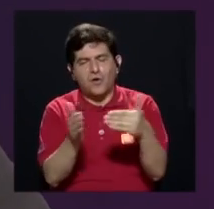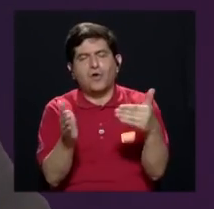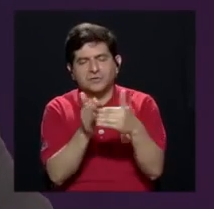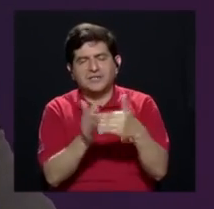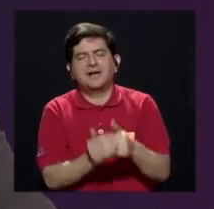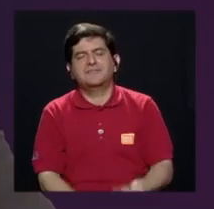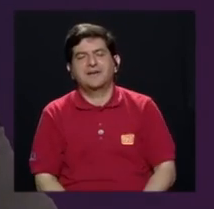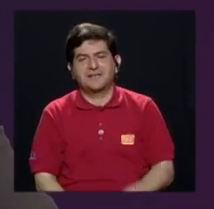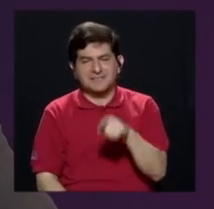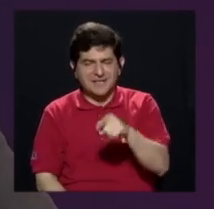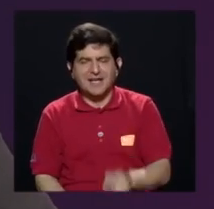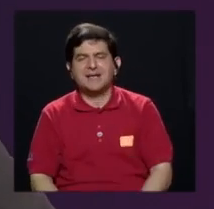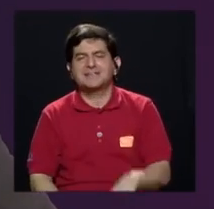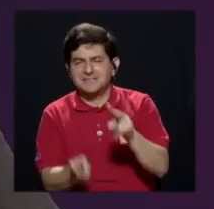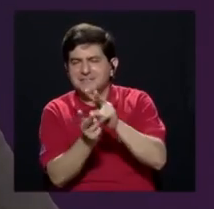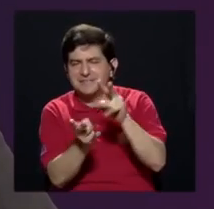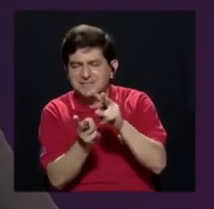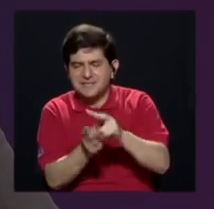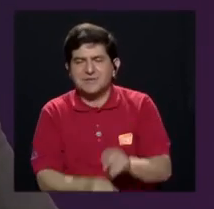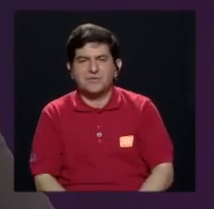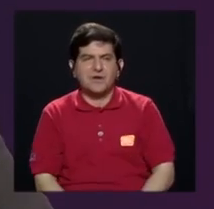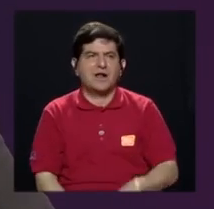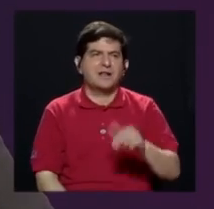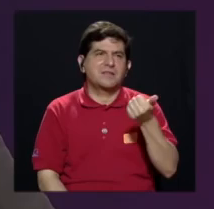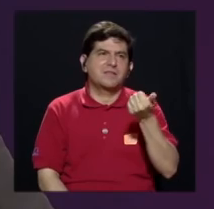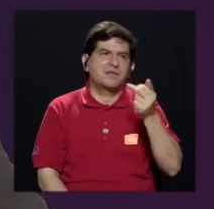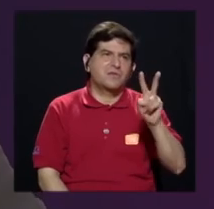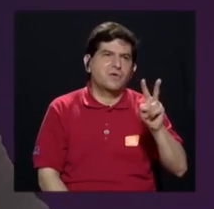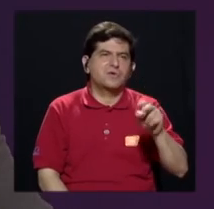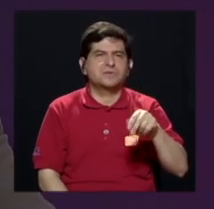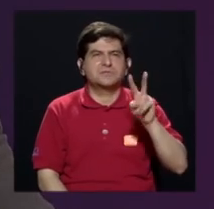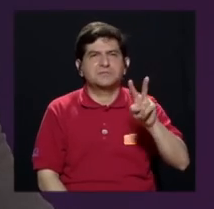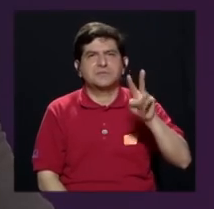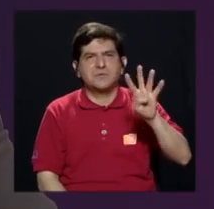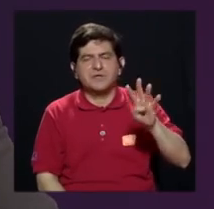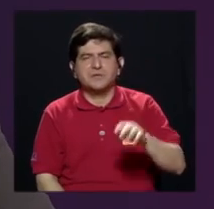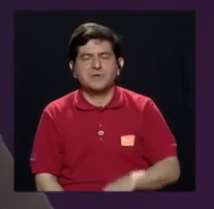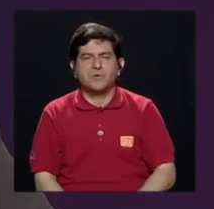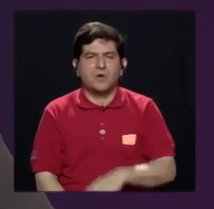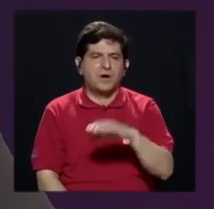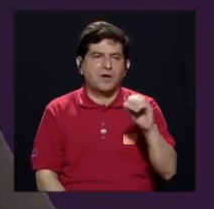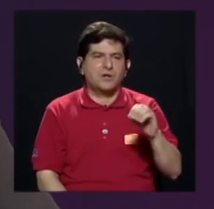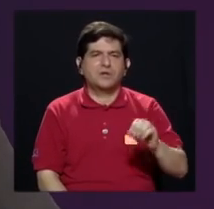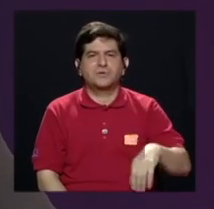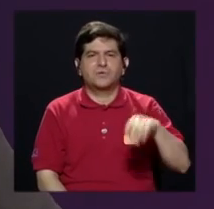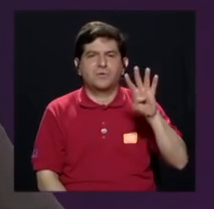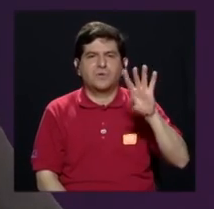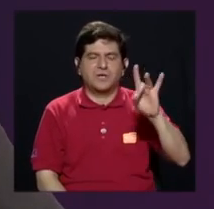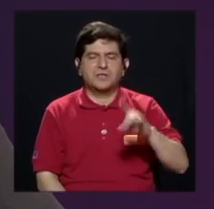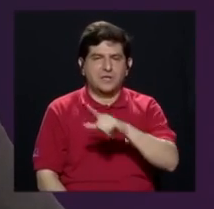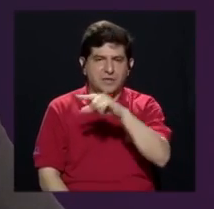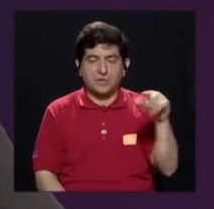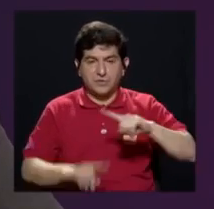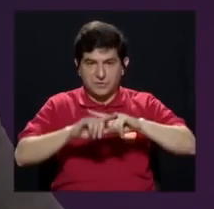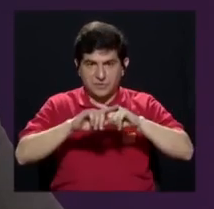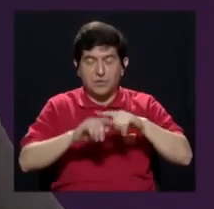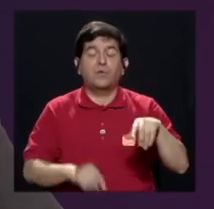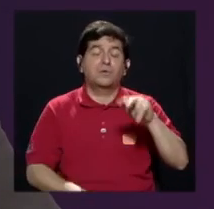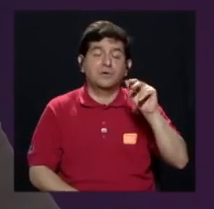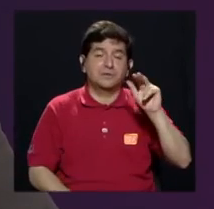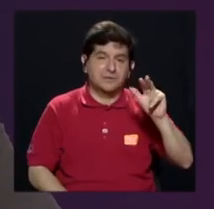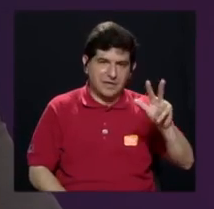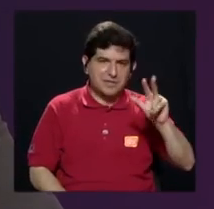revitalizarse entre las 12 24 y 28 semanas pero en el tercer trimestre hay que recordar